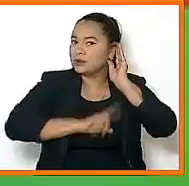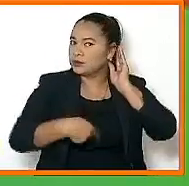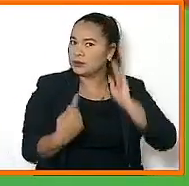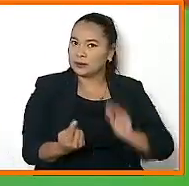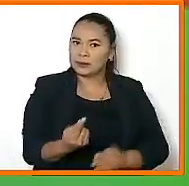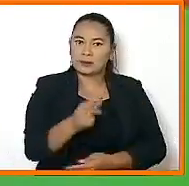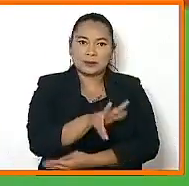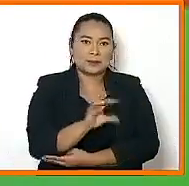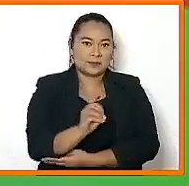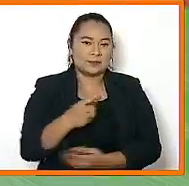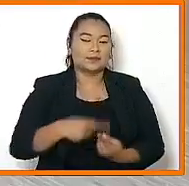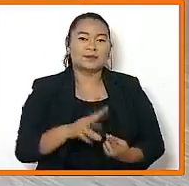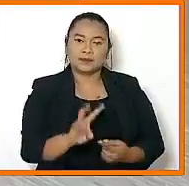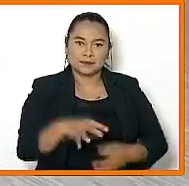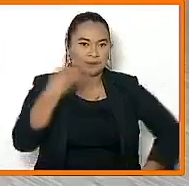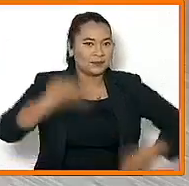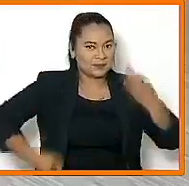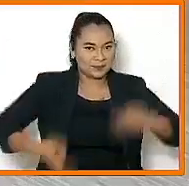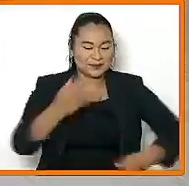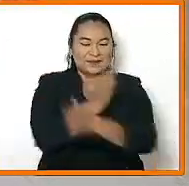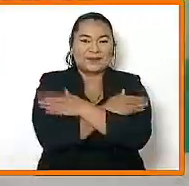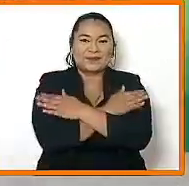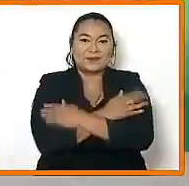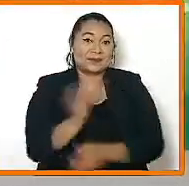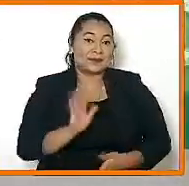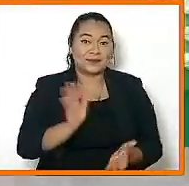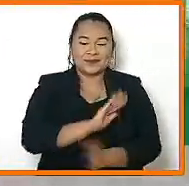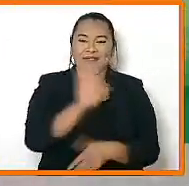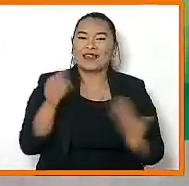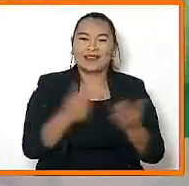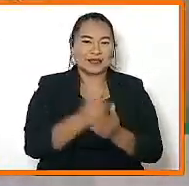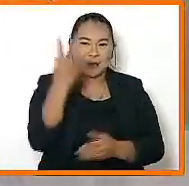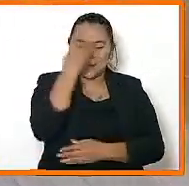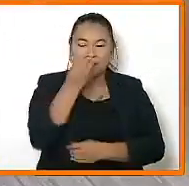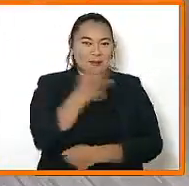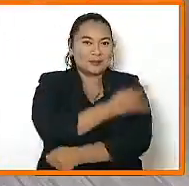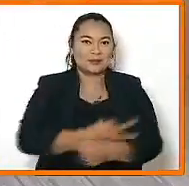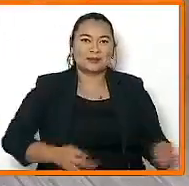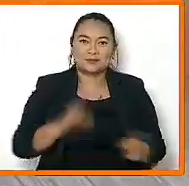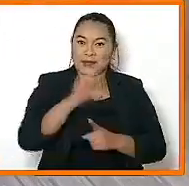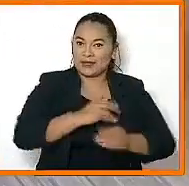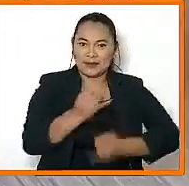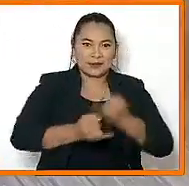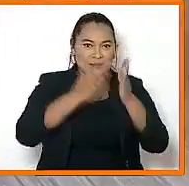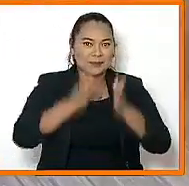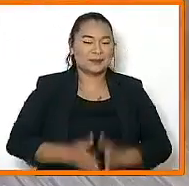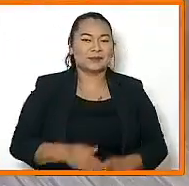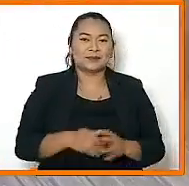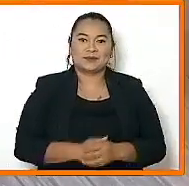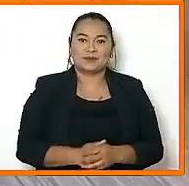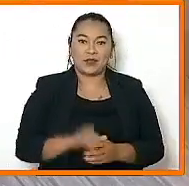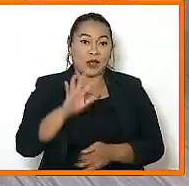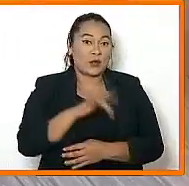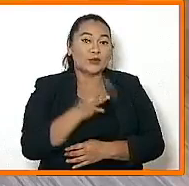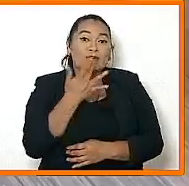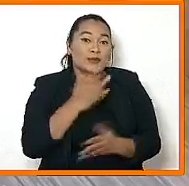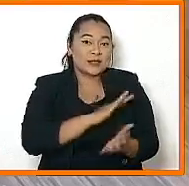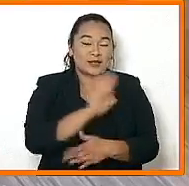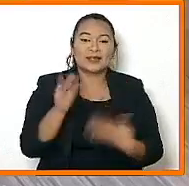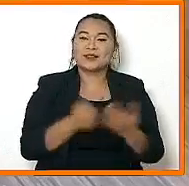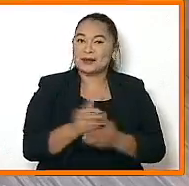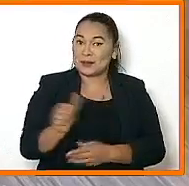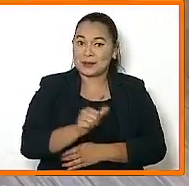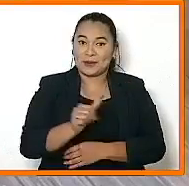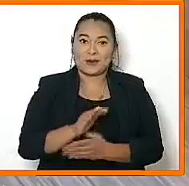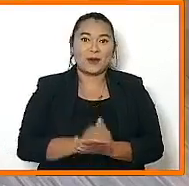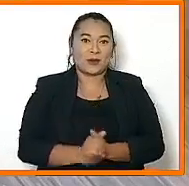30 más 7. Felicidades, nos despedimos deseándoles una linda tarde a cada uno de ustedes. Esperamos que la suerte te haya acompañado el día de hoy